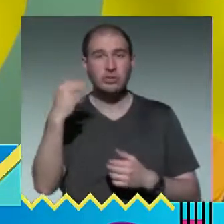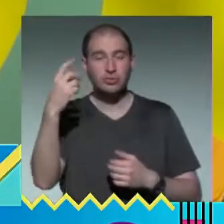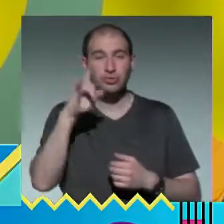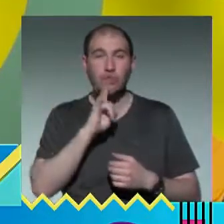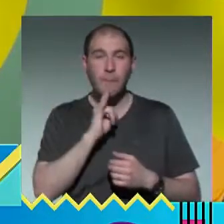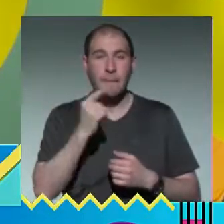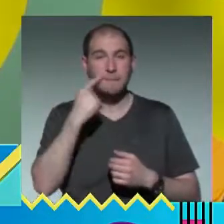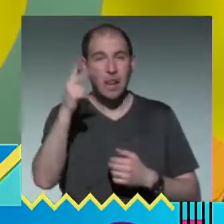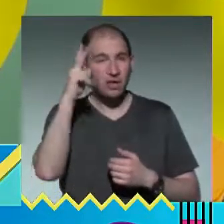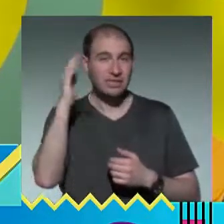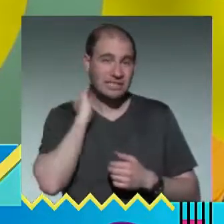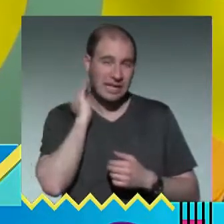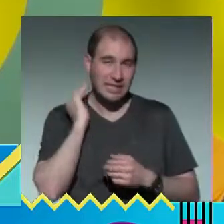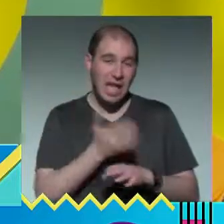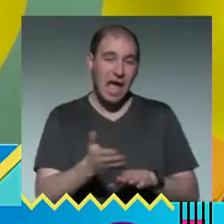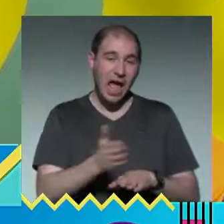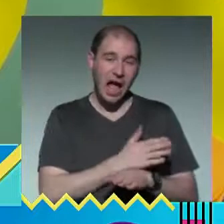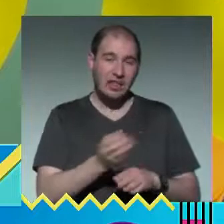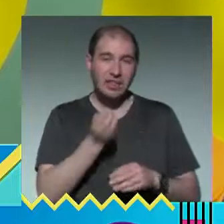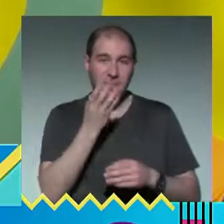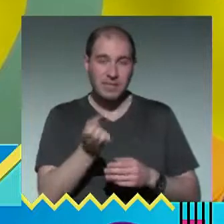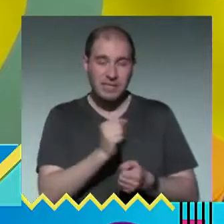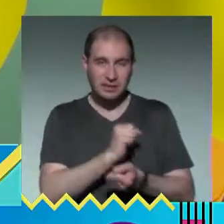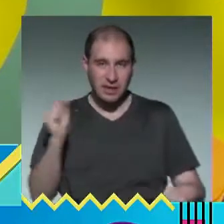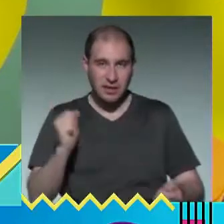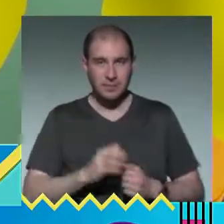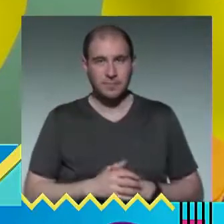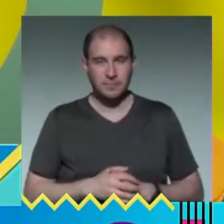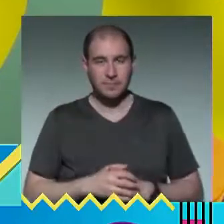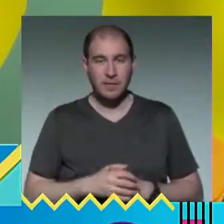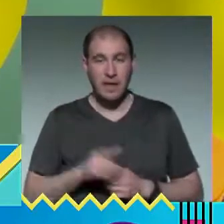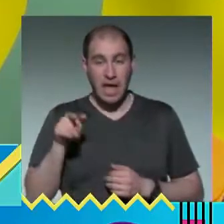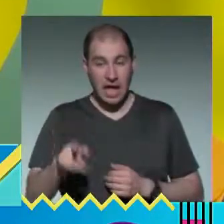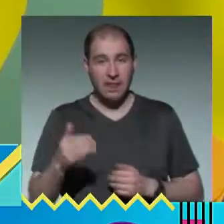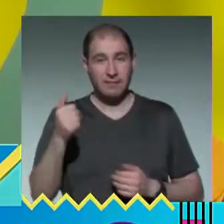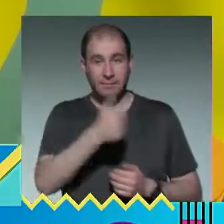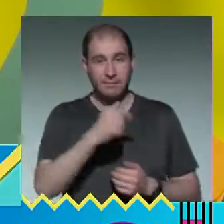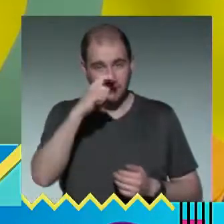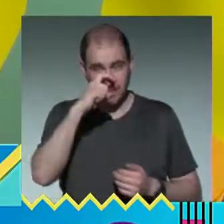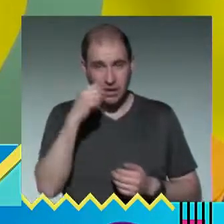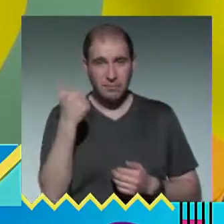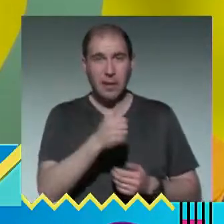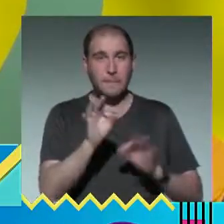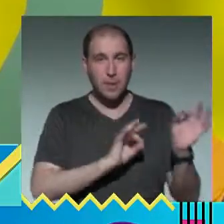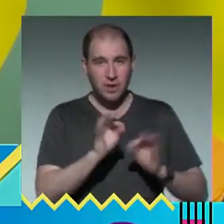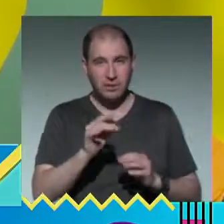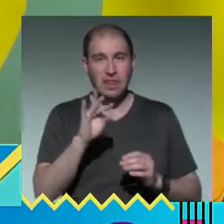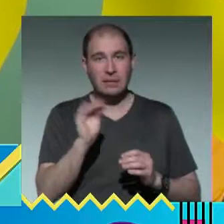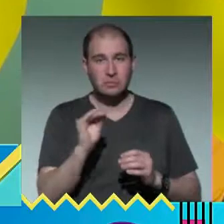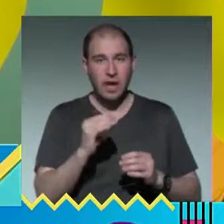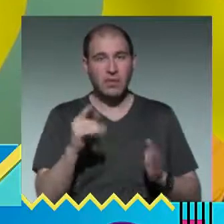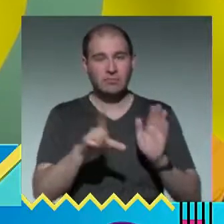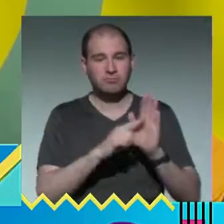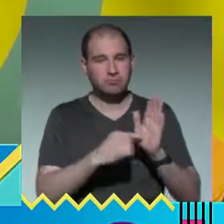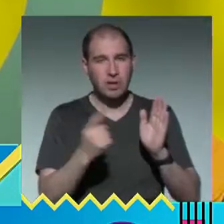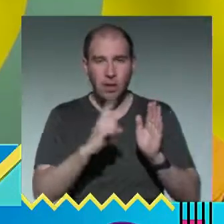de 1816, antes de declararse la independencia, él presenta un proyecto, si bien no era diputado